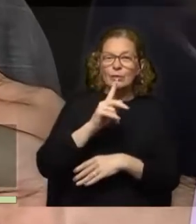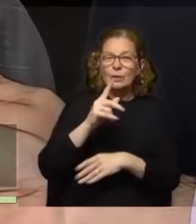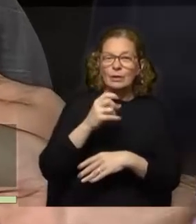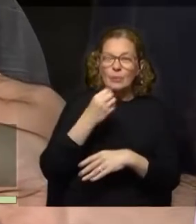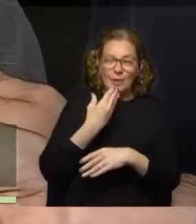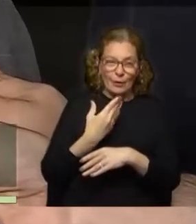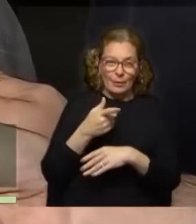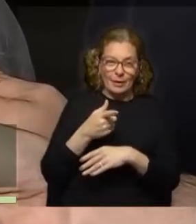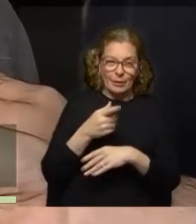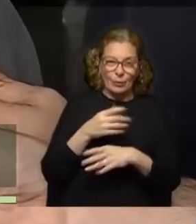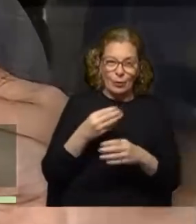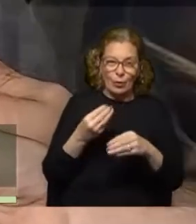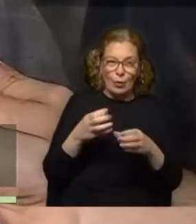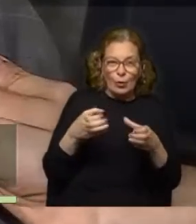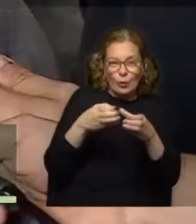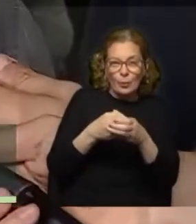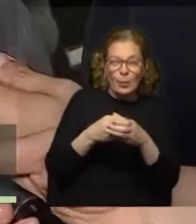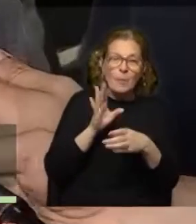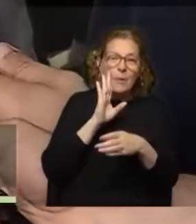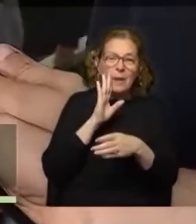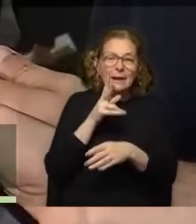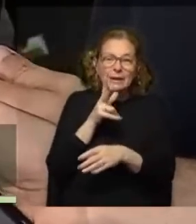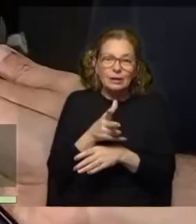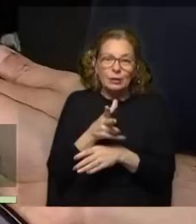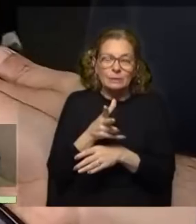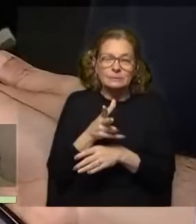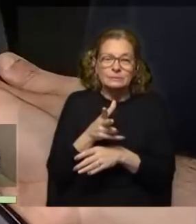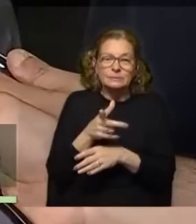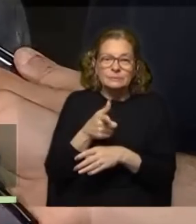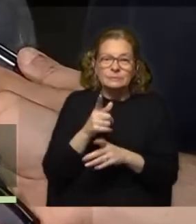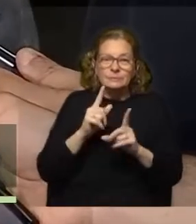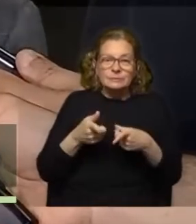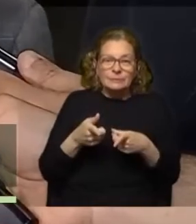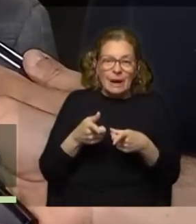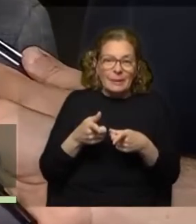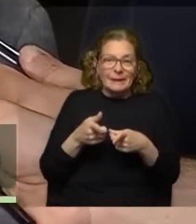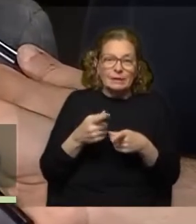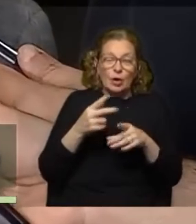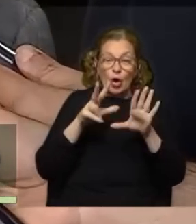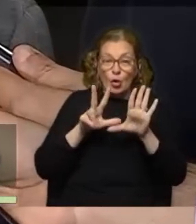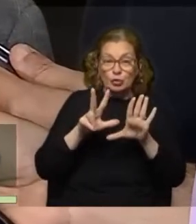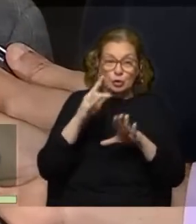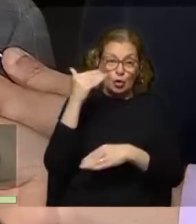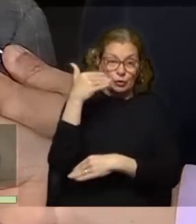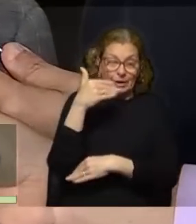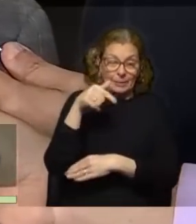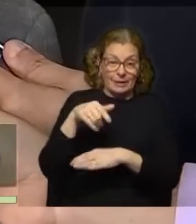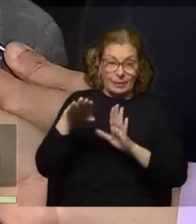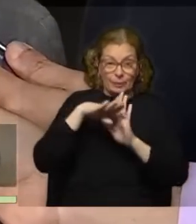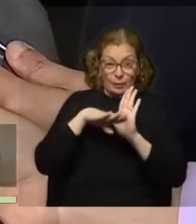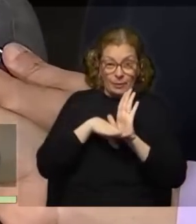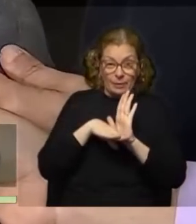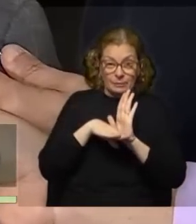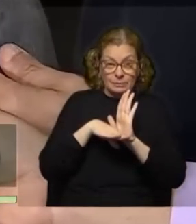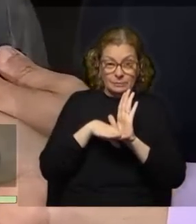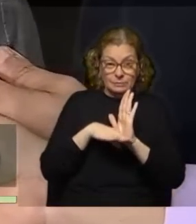calidez para atender a un núcleo de una madre con un hijo de hecho había ocho hoteles para este programa y